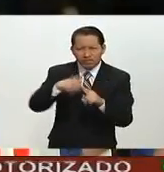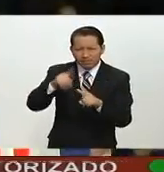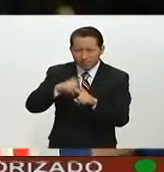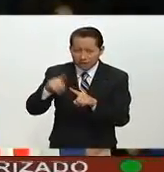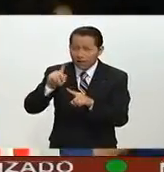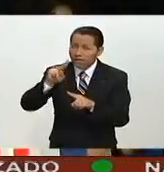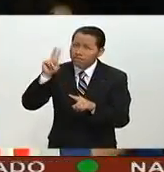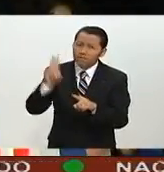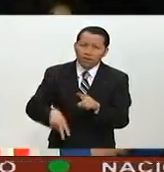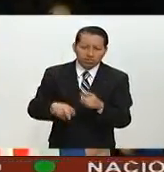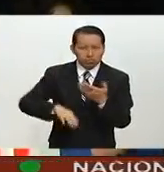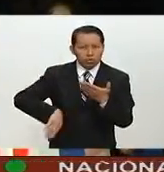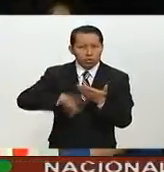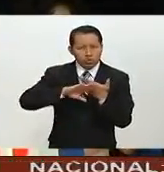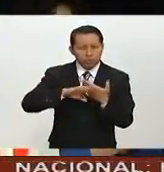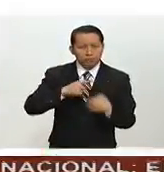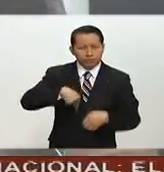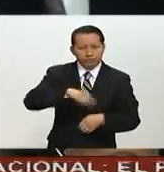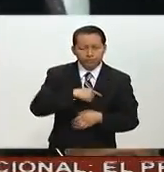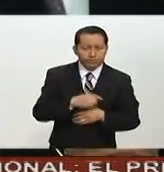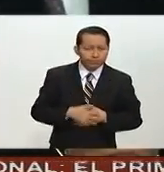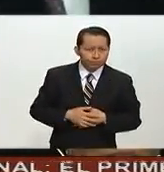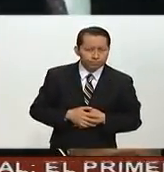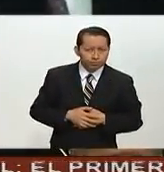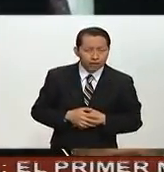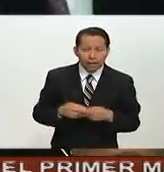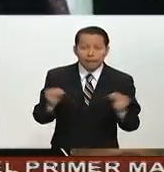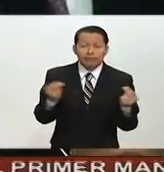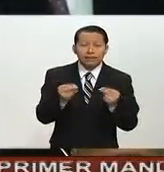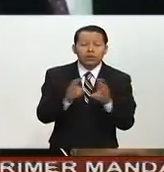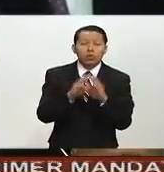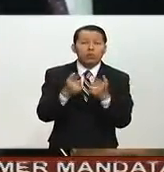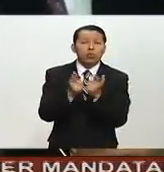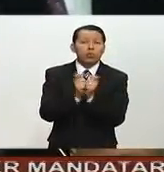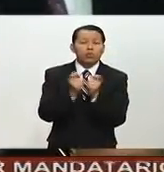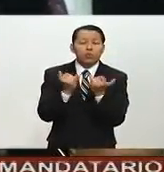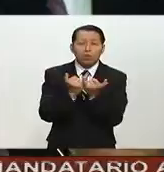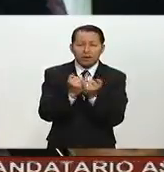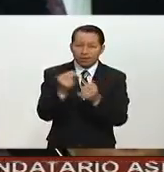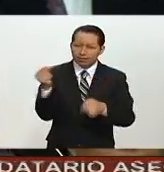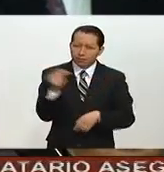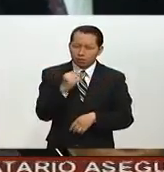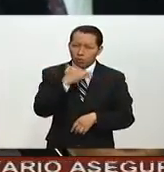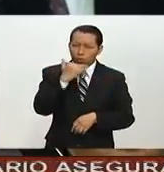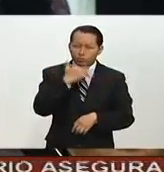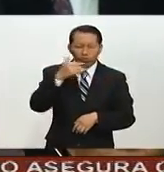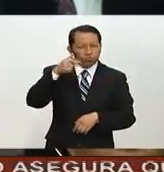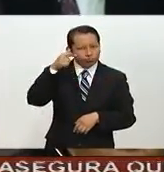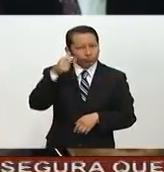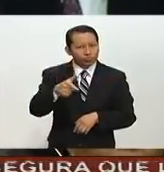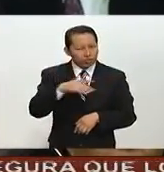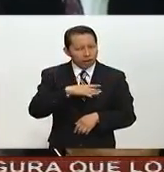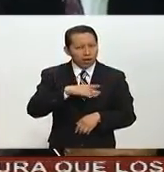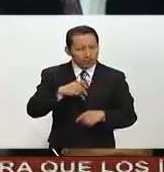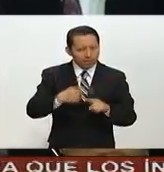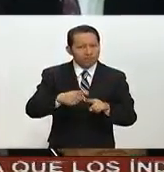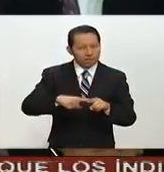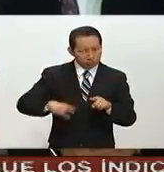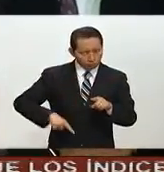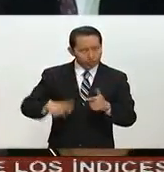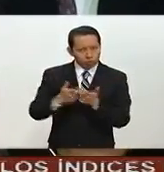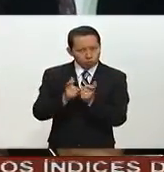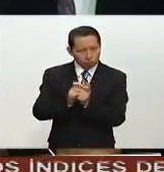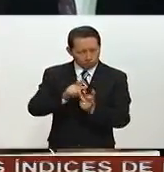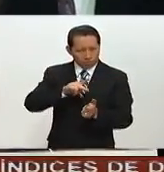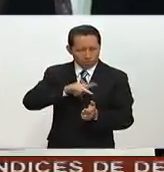Nos lastima a todos. Tenemos que ser un partido que señale la corrupción de los gobiernos emanados de nuestras